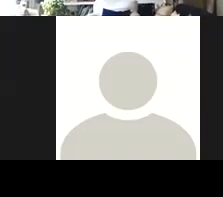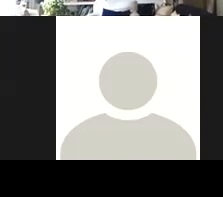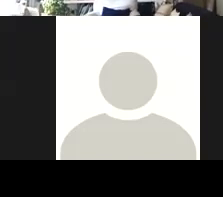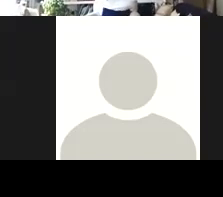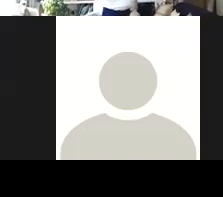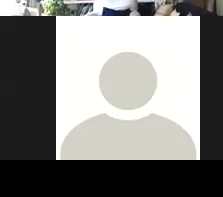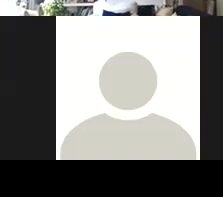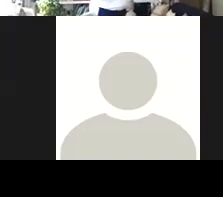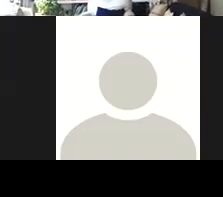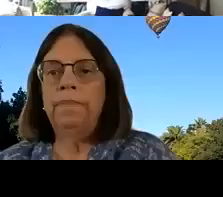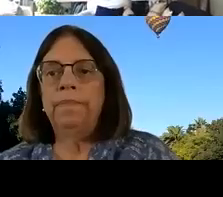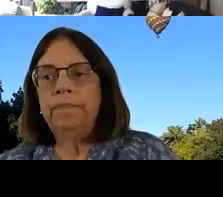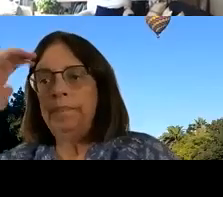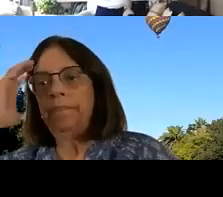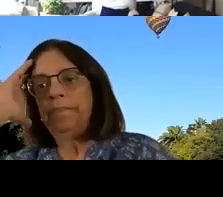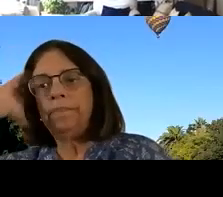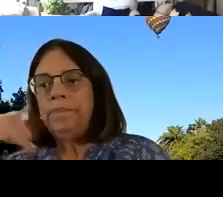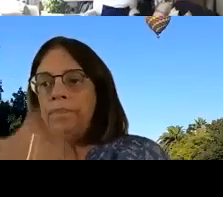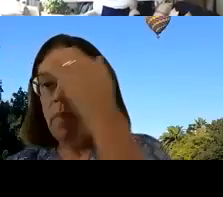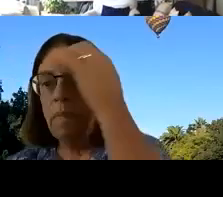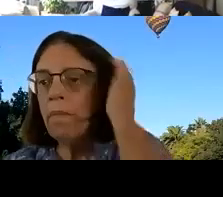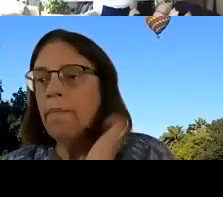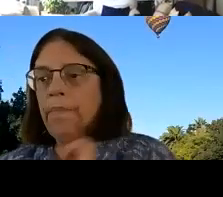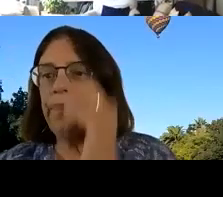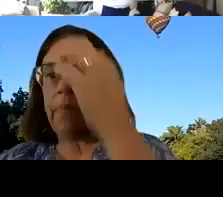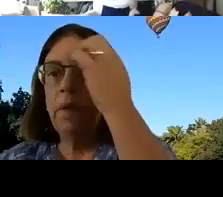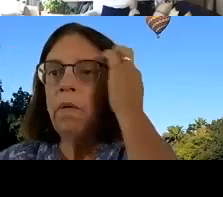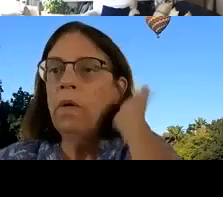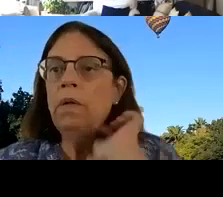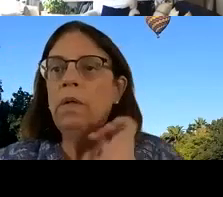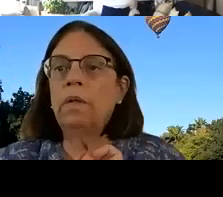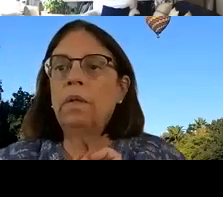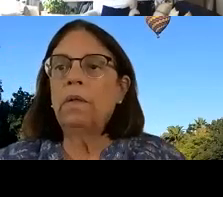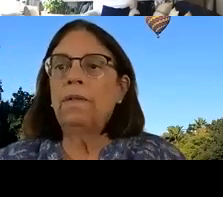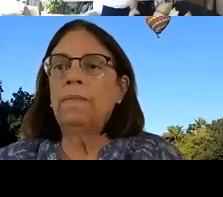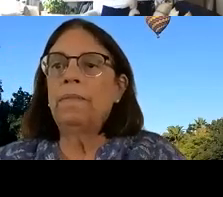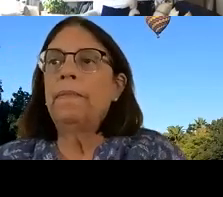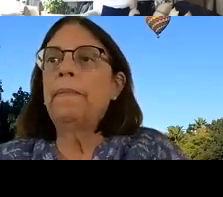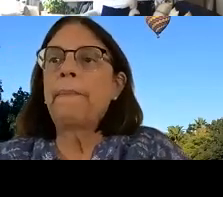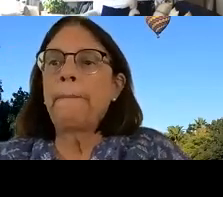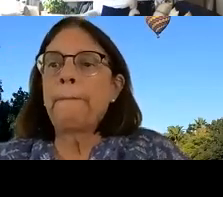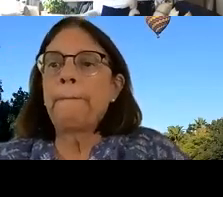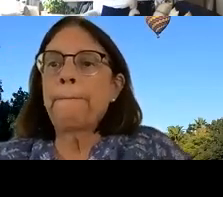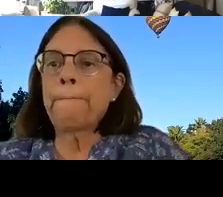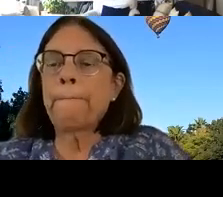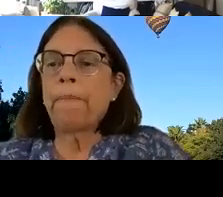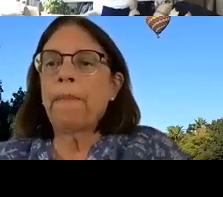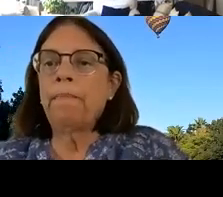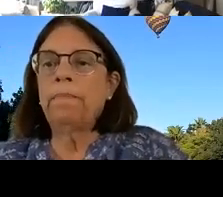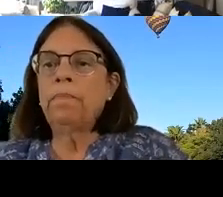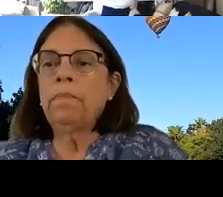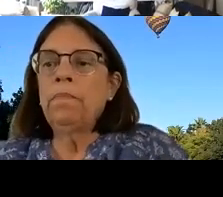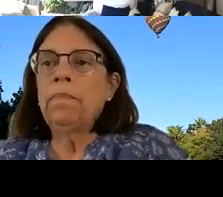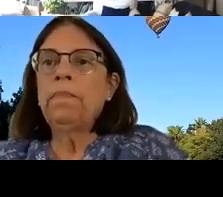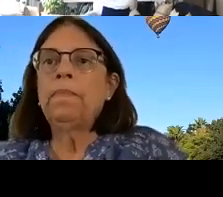Facebook Live también. Vamos a recibir preguntas en vivo aquí. Vamos a intentar hacerlo